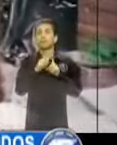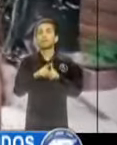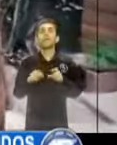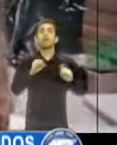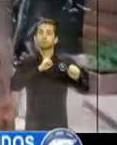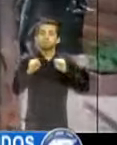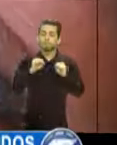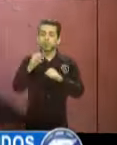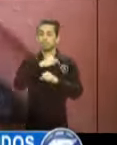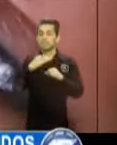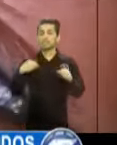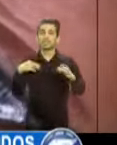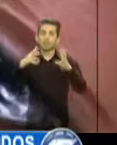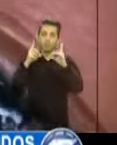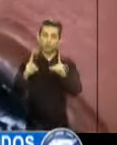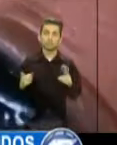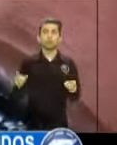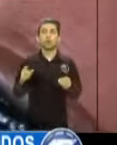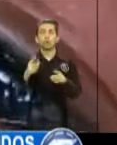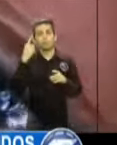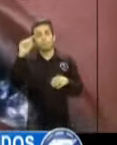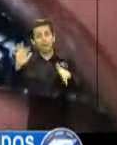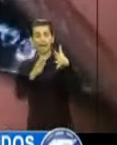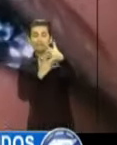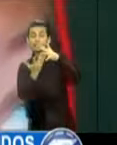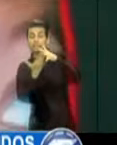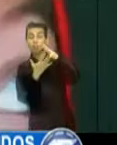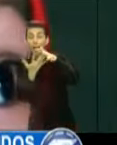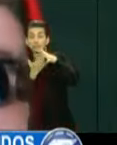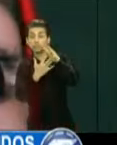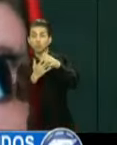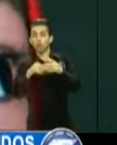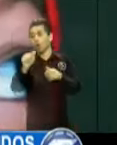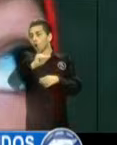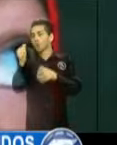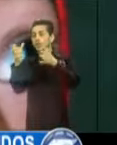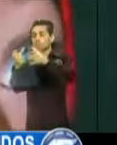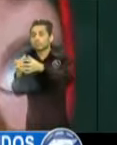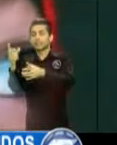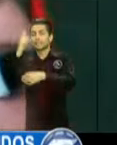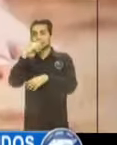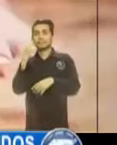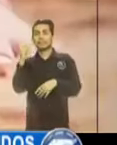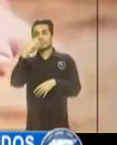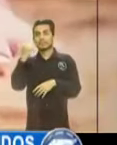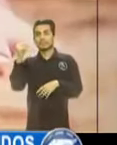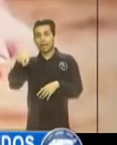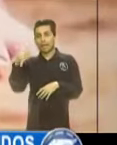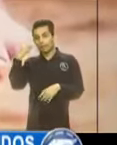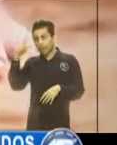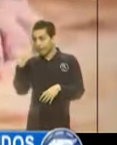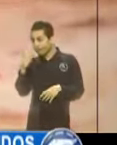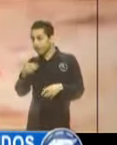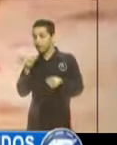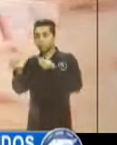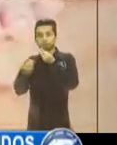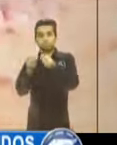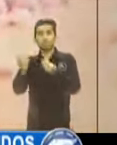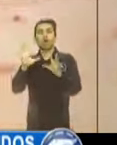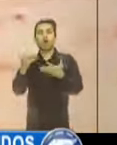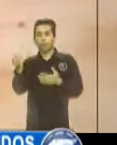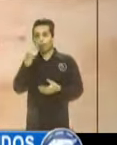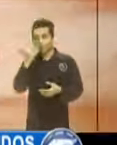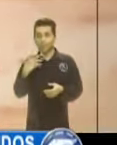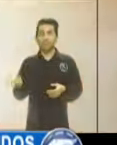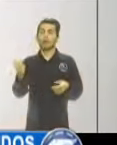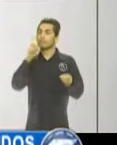en cuanto a estimulación temprana, otra parte liderada por la CESAN en cuanto a cambio de comportamiento. También con los municipios vamos a